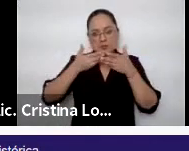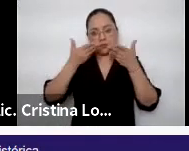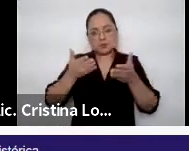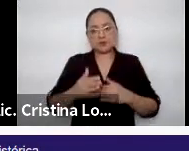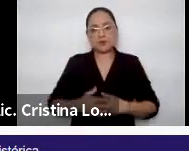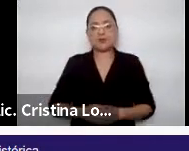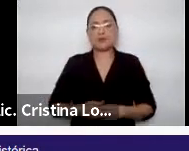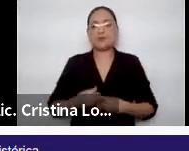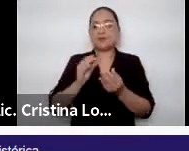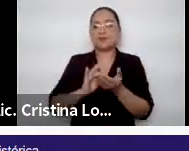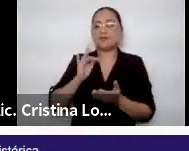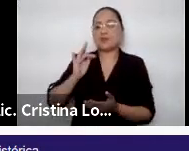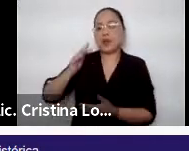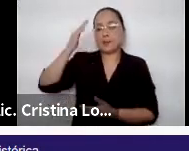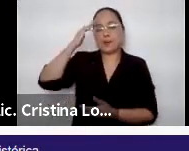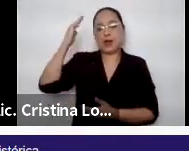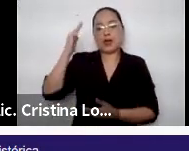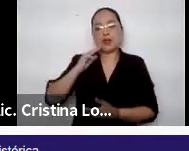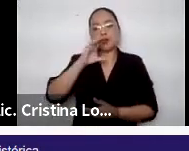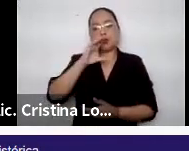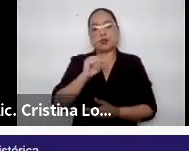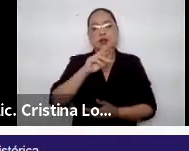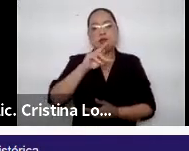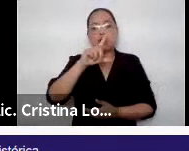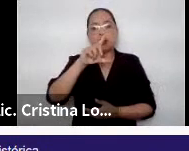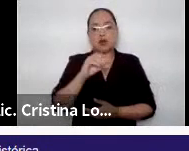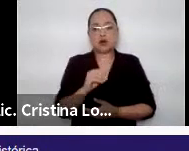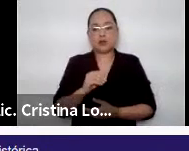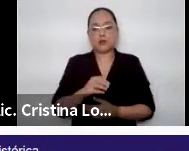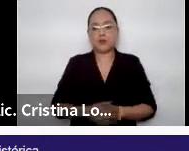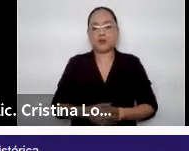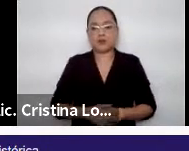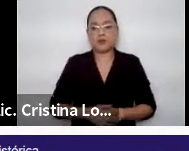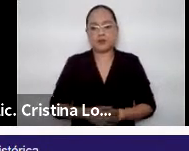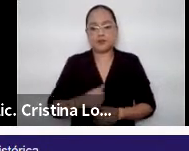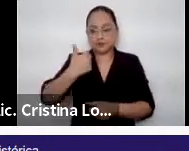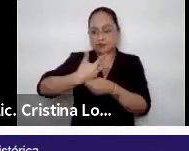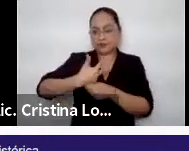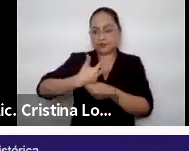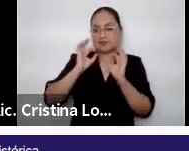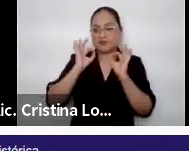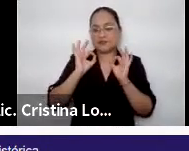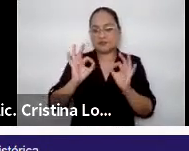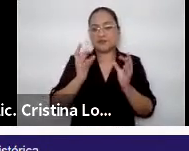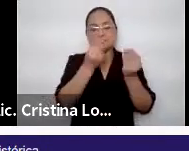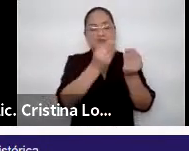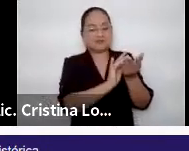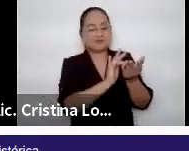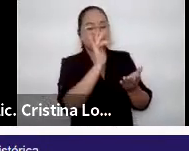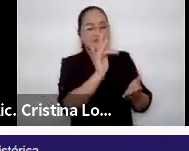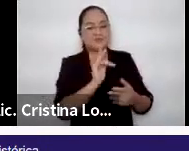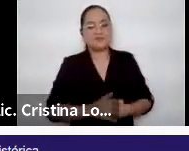Muchas gracias, maestro. No tengo ya tengo la. Muchas gracias.